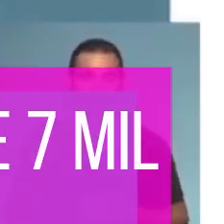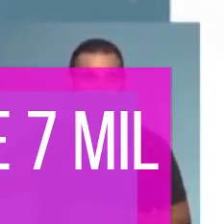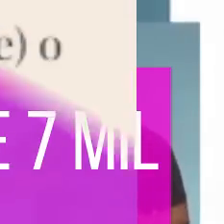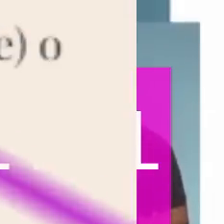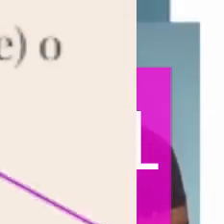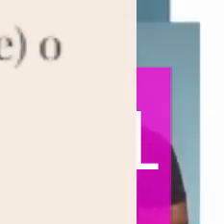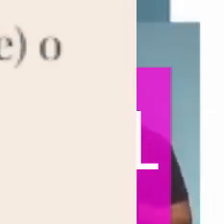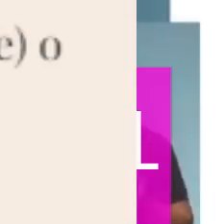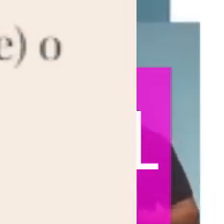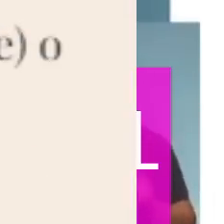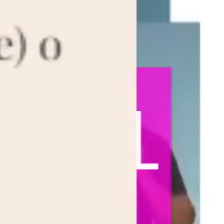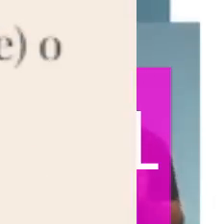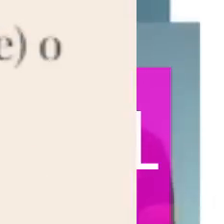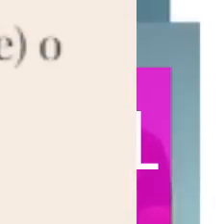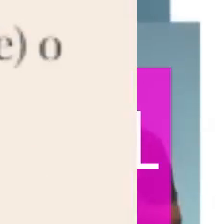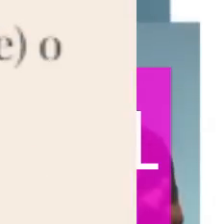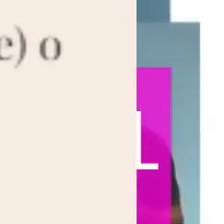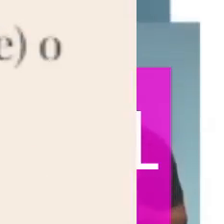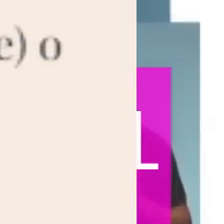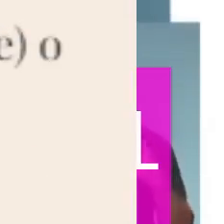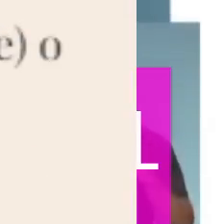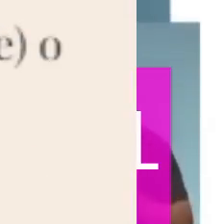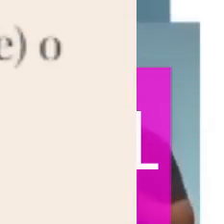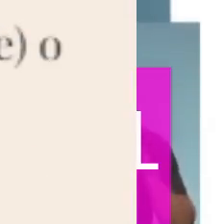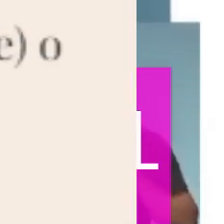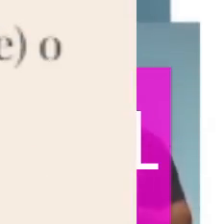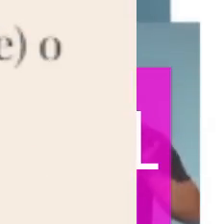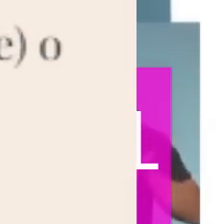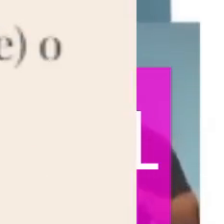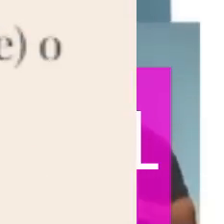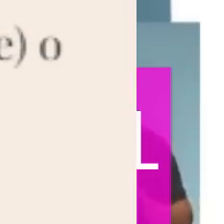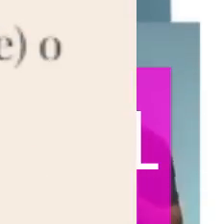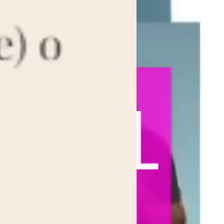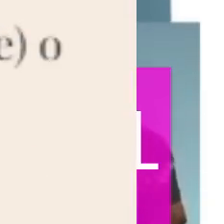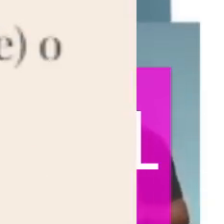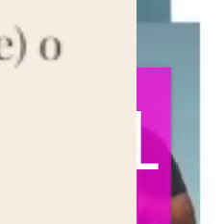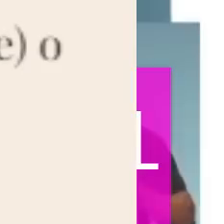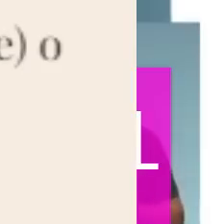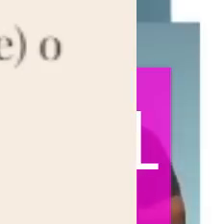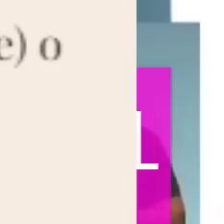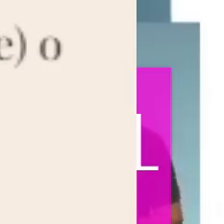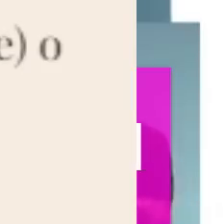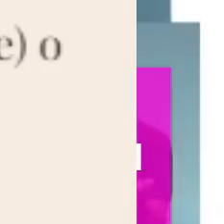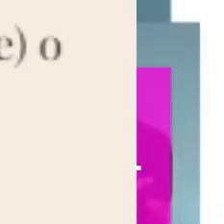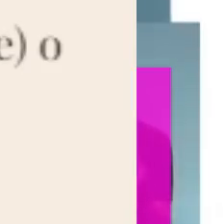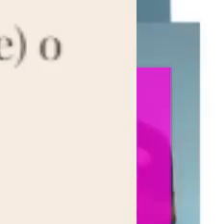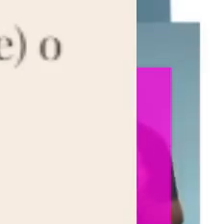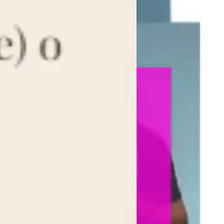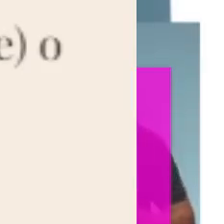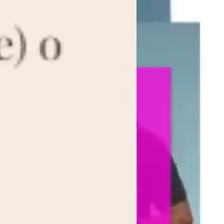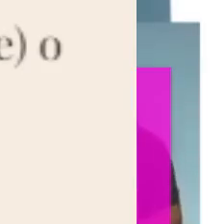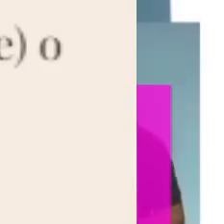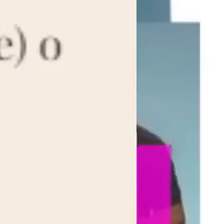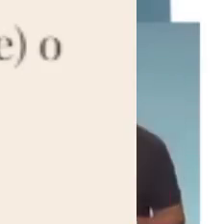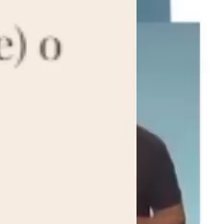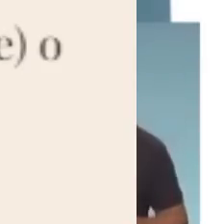lo mismo, tenés que descargarte la aplicación y por única vez con el DNI, que tiene que ser formato tarjeta para